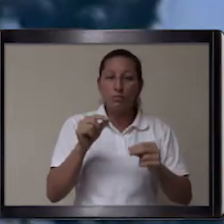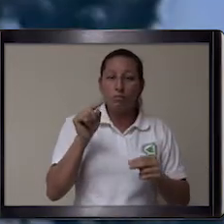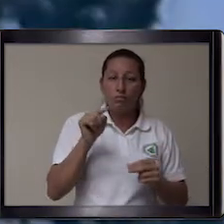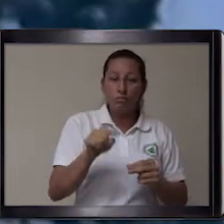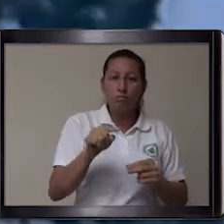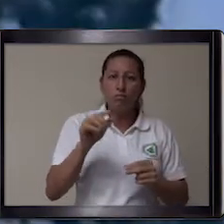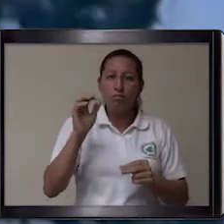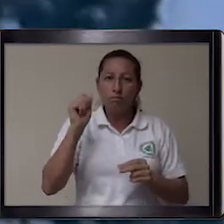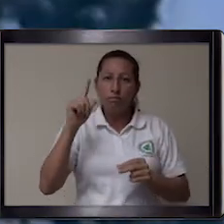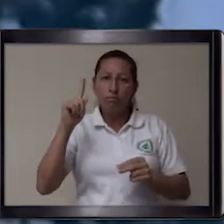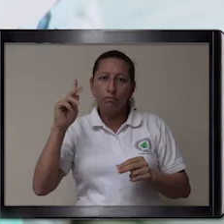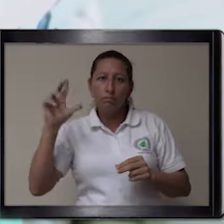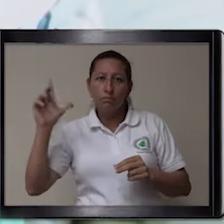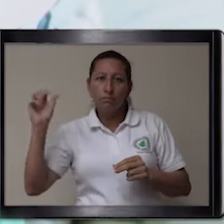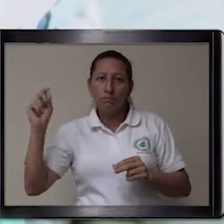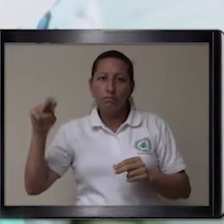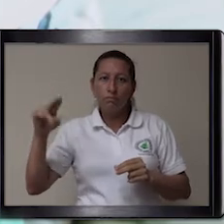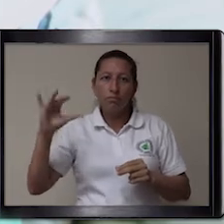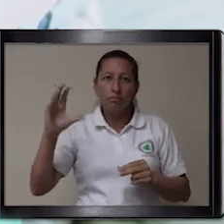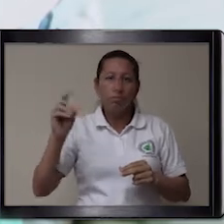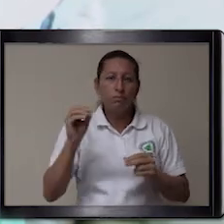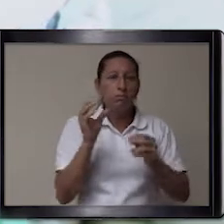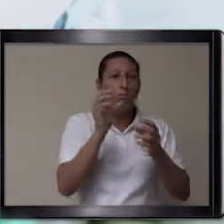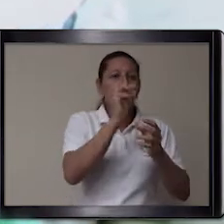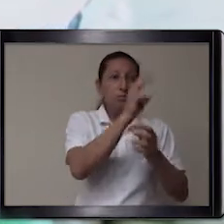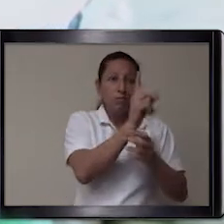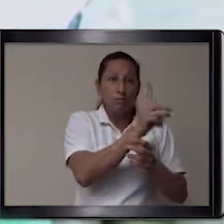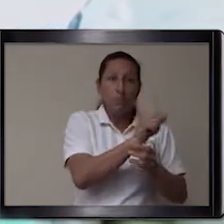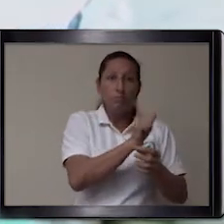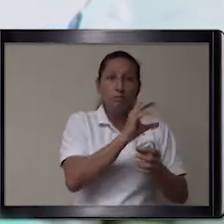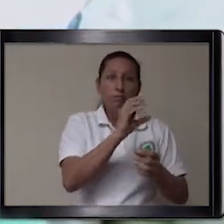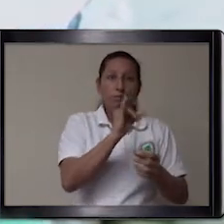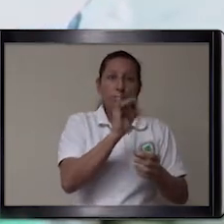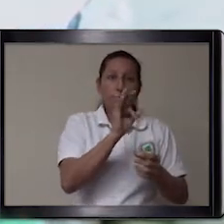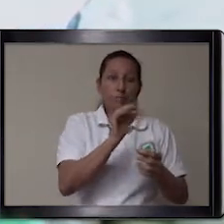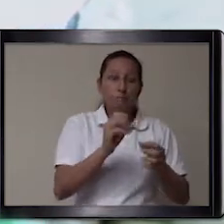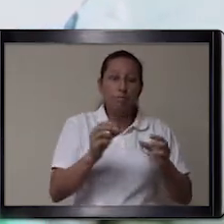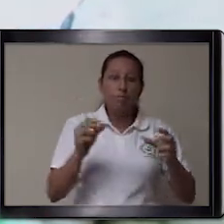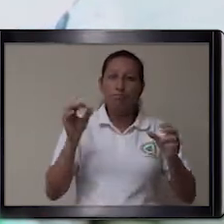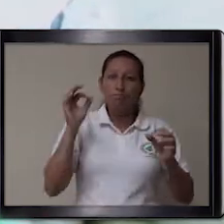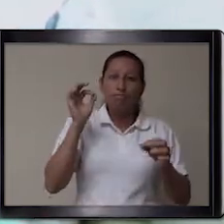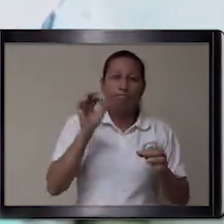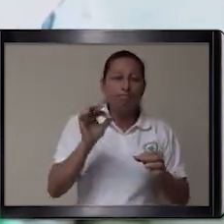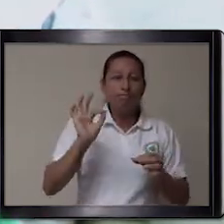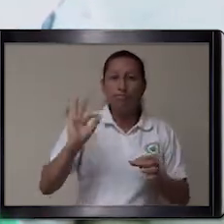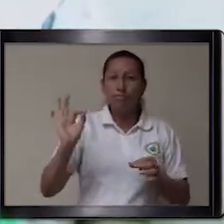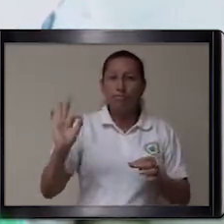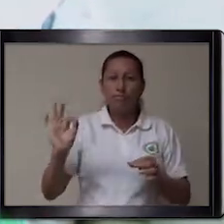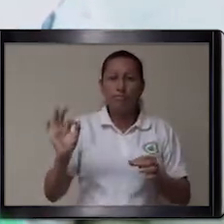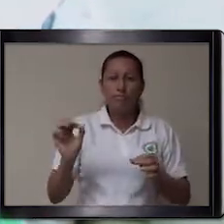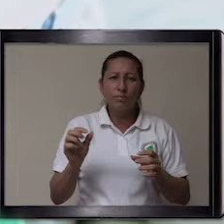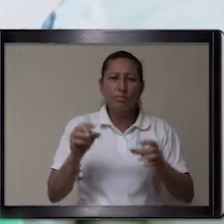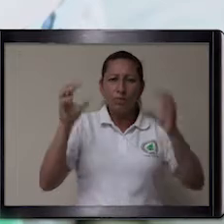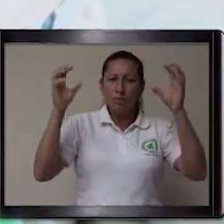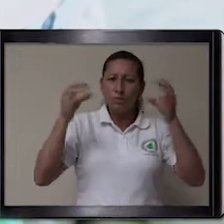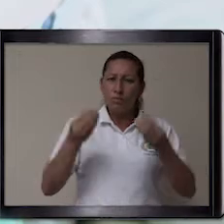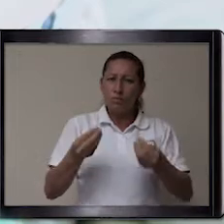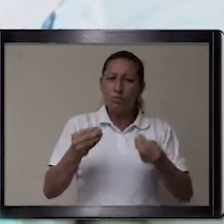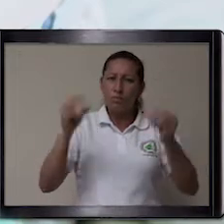el Atlántico hasta el Pacífico, este tipo de fenómenos. Él está,